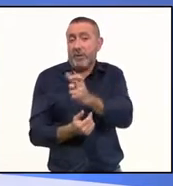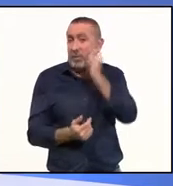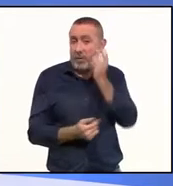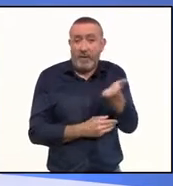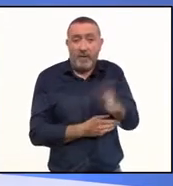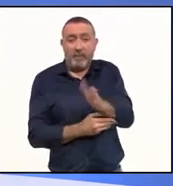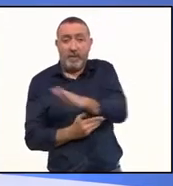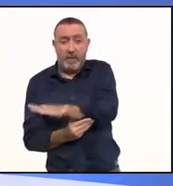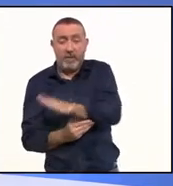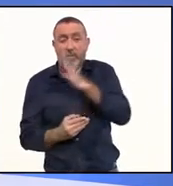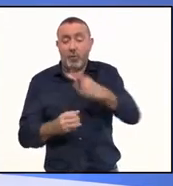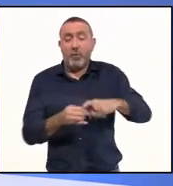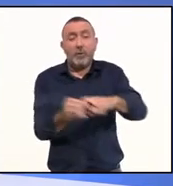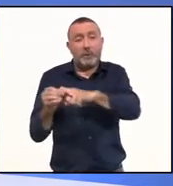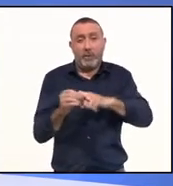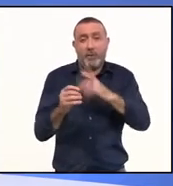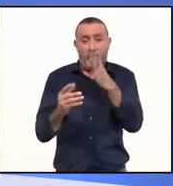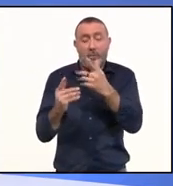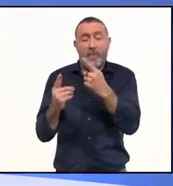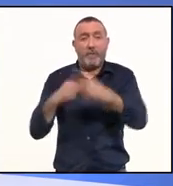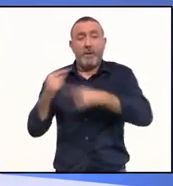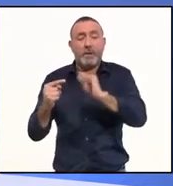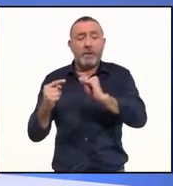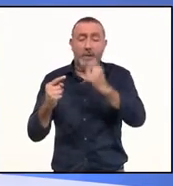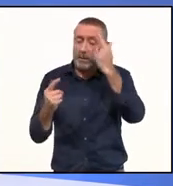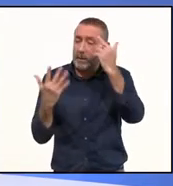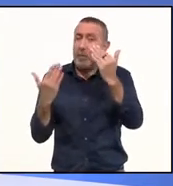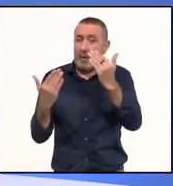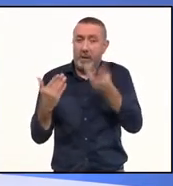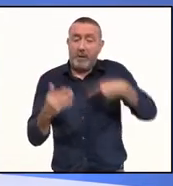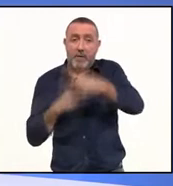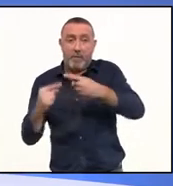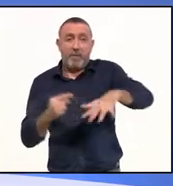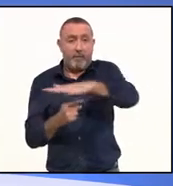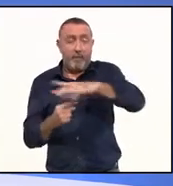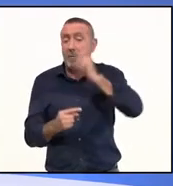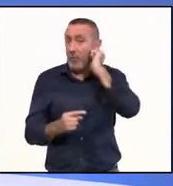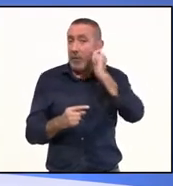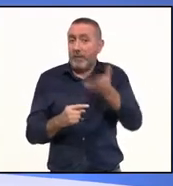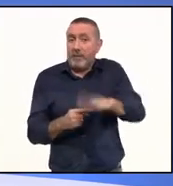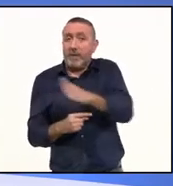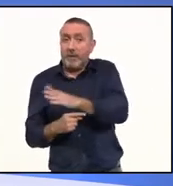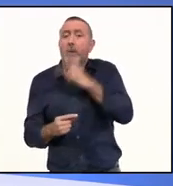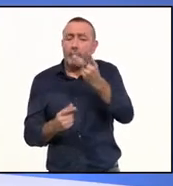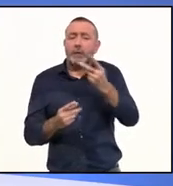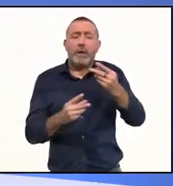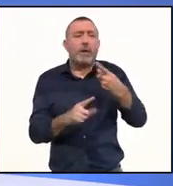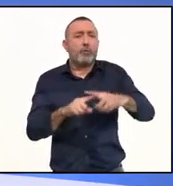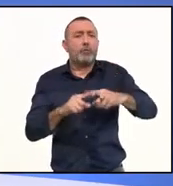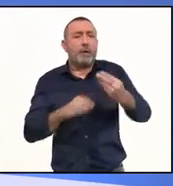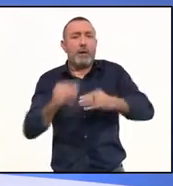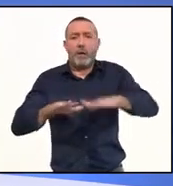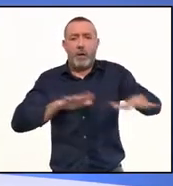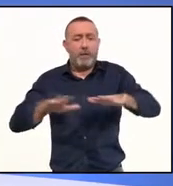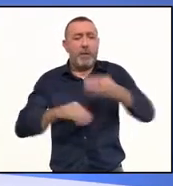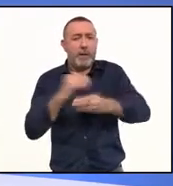también nuestra solidaridad con sus familias y el pésame y si nos ha recordado muchas actuaciones que hacen las administraciones pero